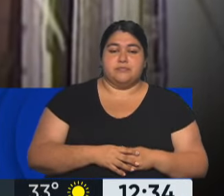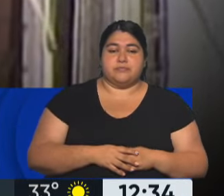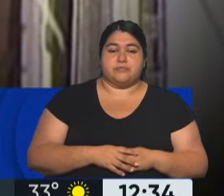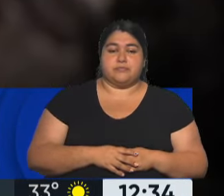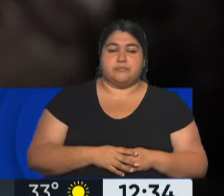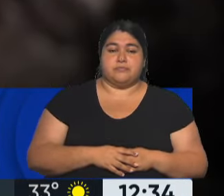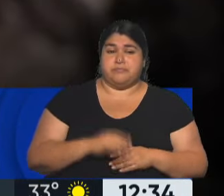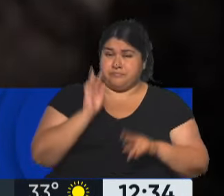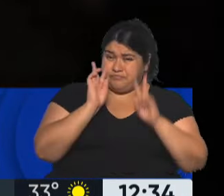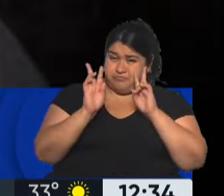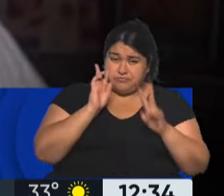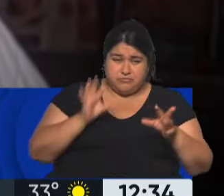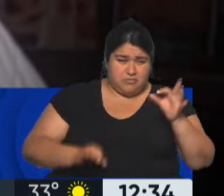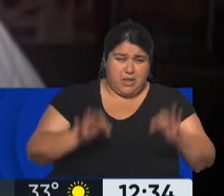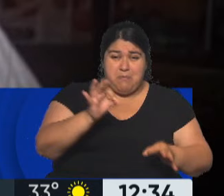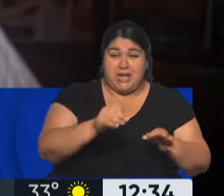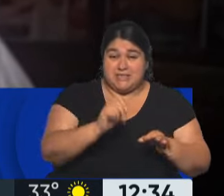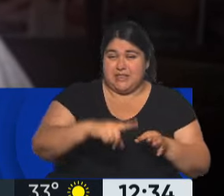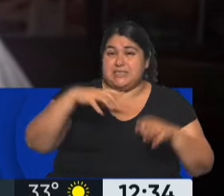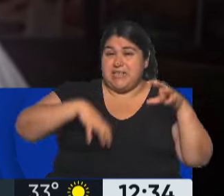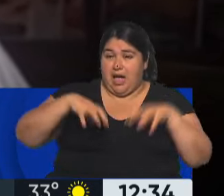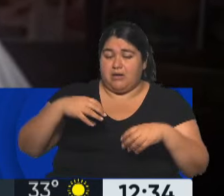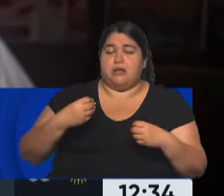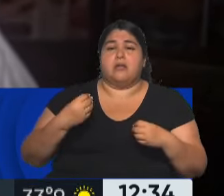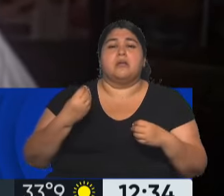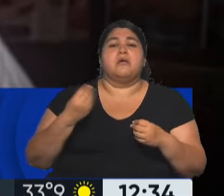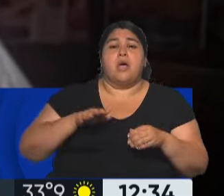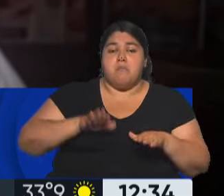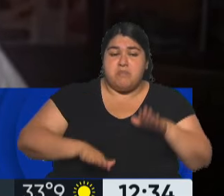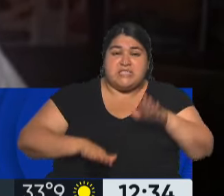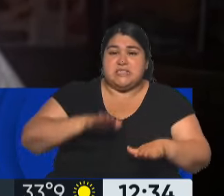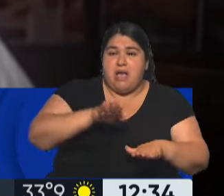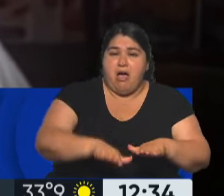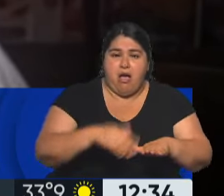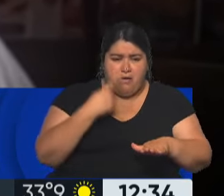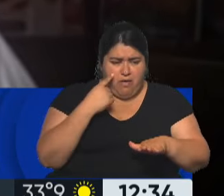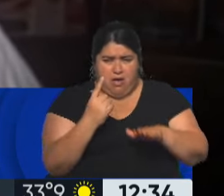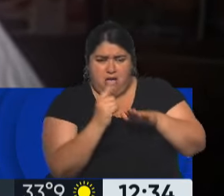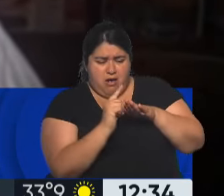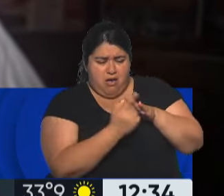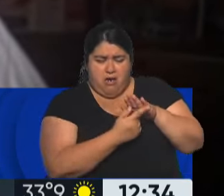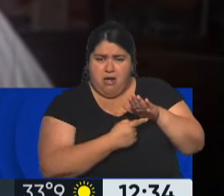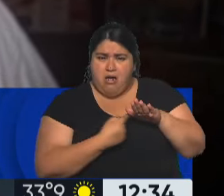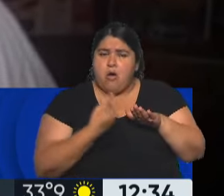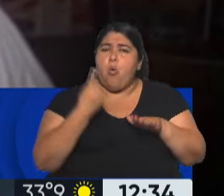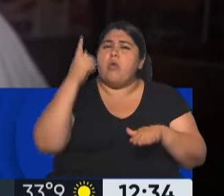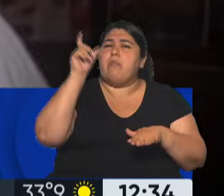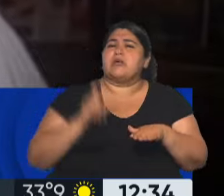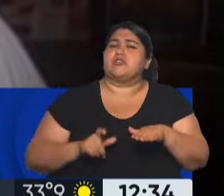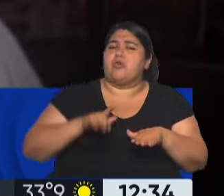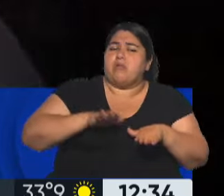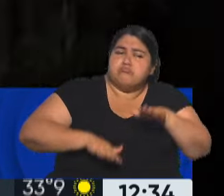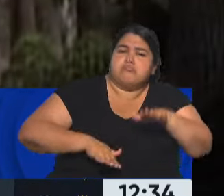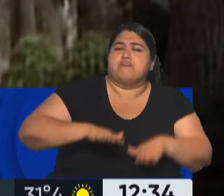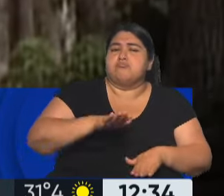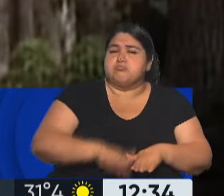Veo las marcas de sangre, veo las pisadas que hay hasta el cordón de una zapatilla, una sola persona, por lo menos lo